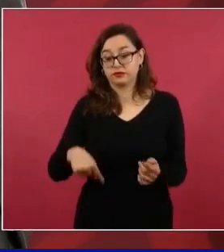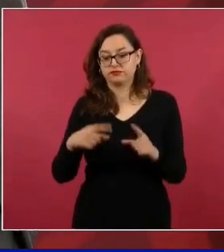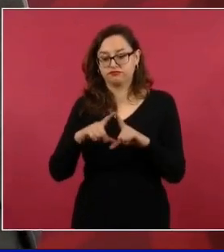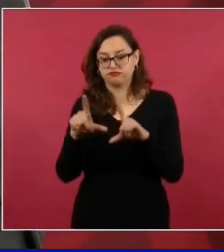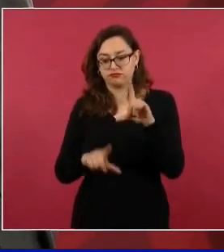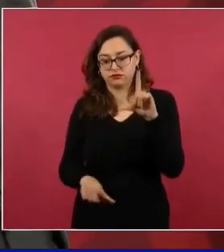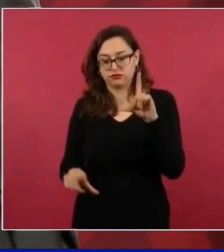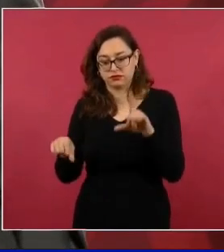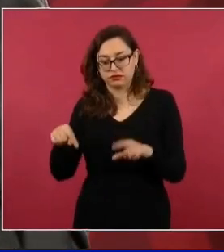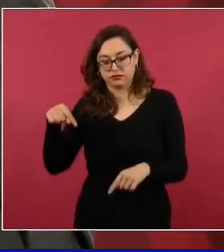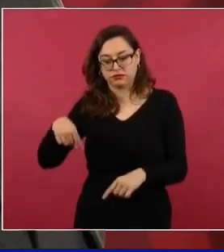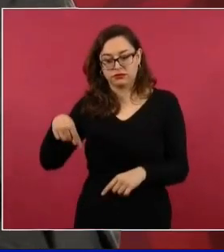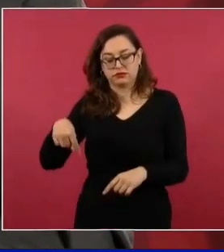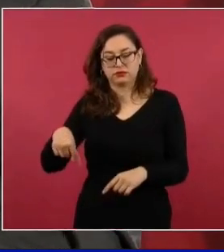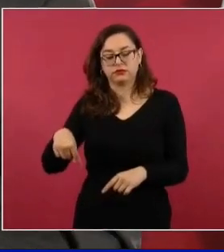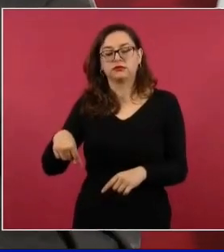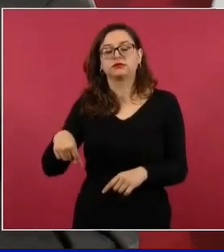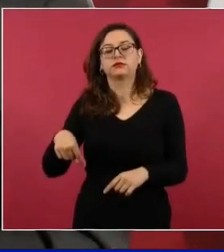se